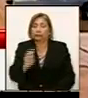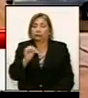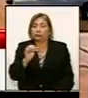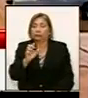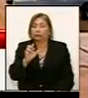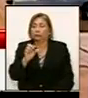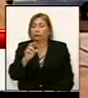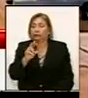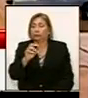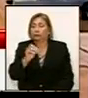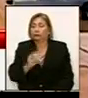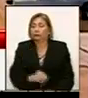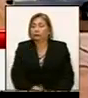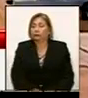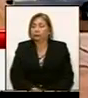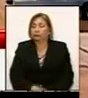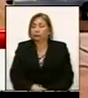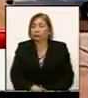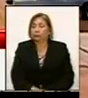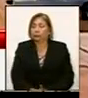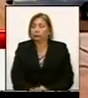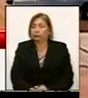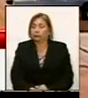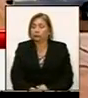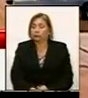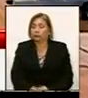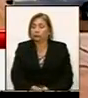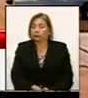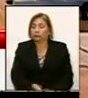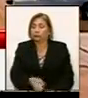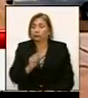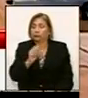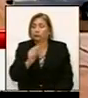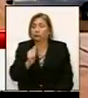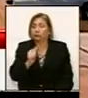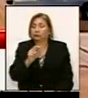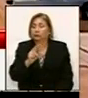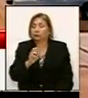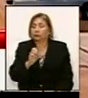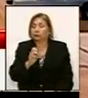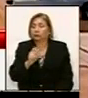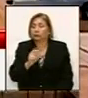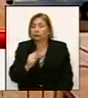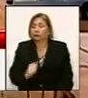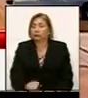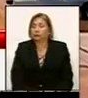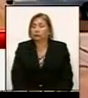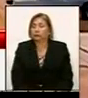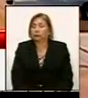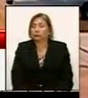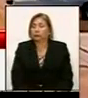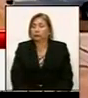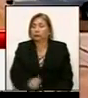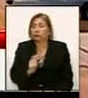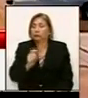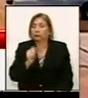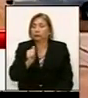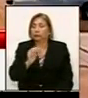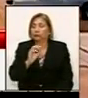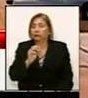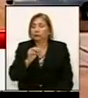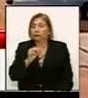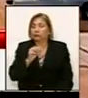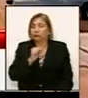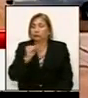Salazar. A favor. Congresista Galarreta. A favor. Congresista Takayama. En